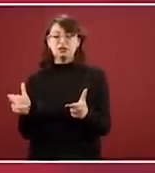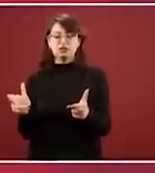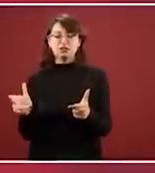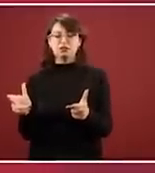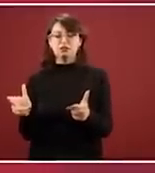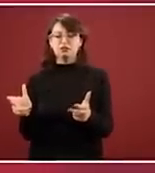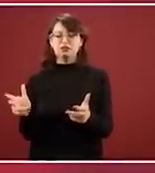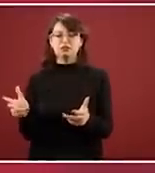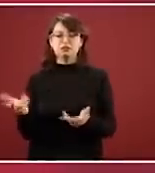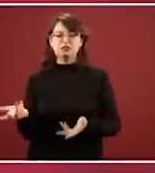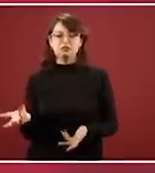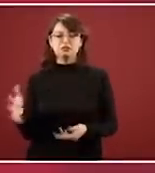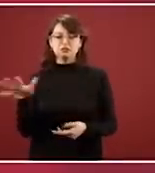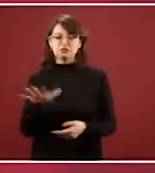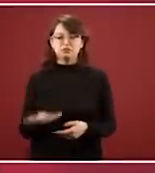están